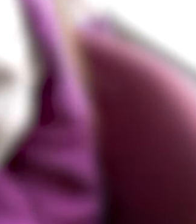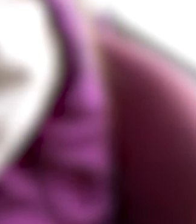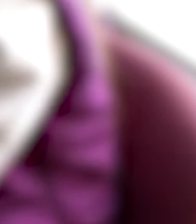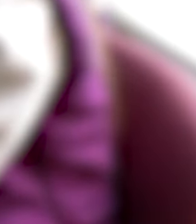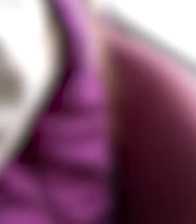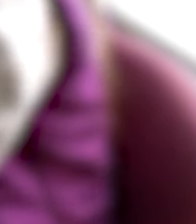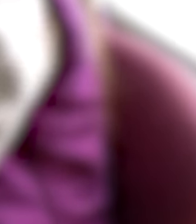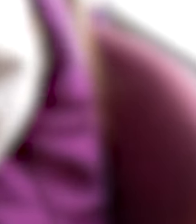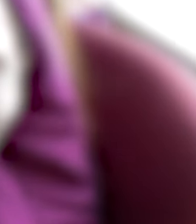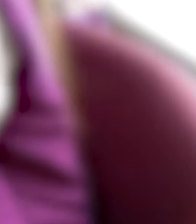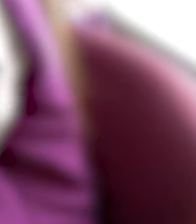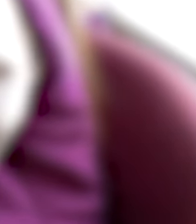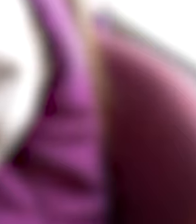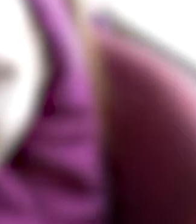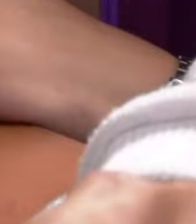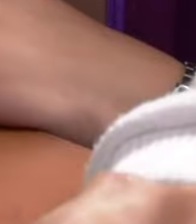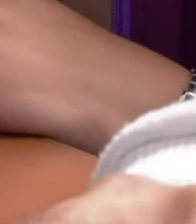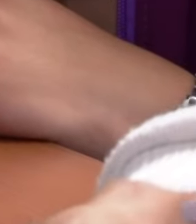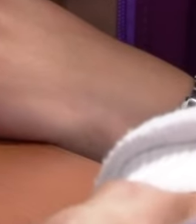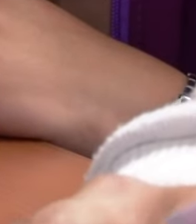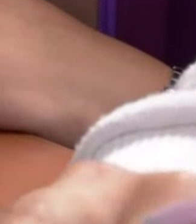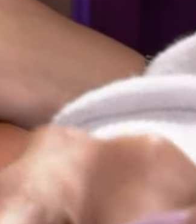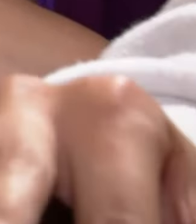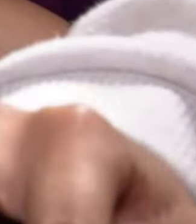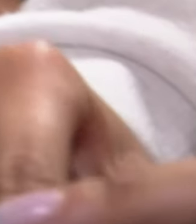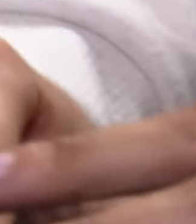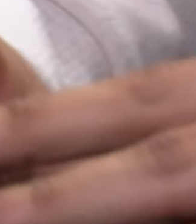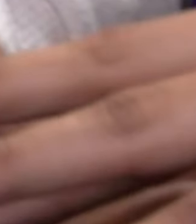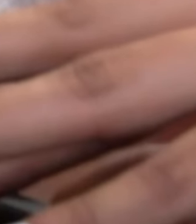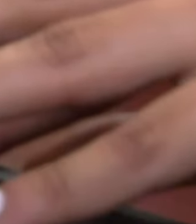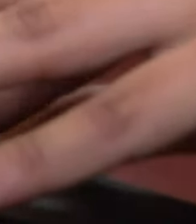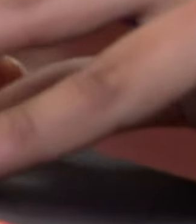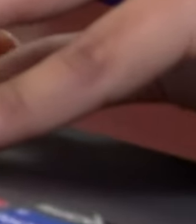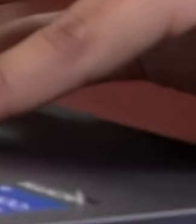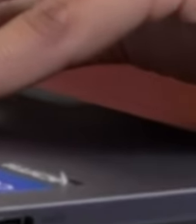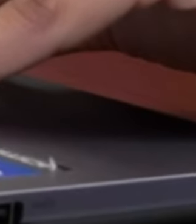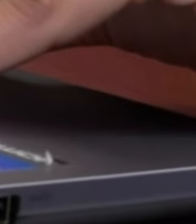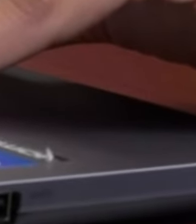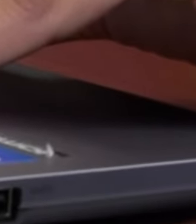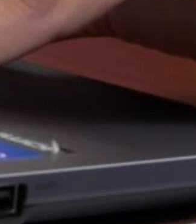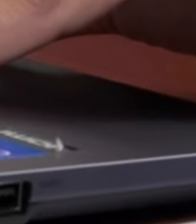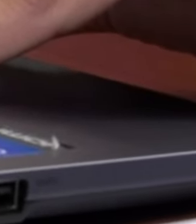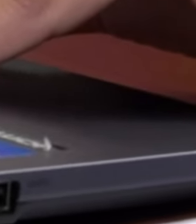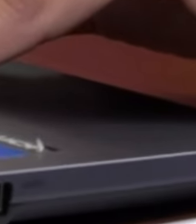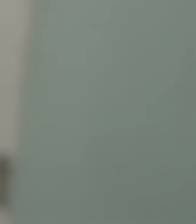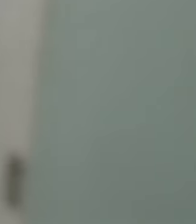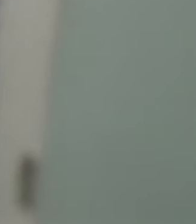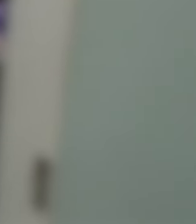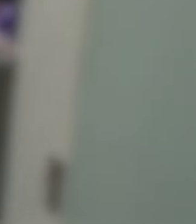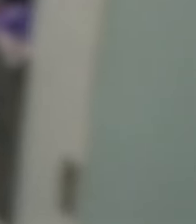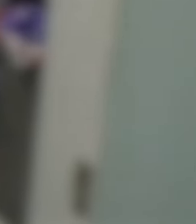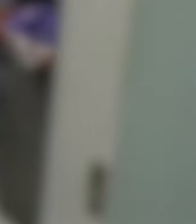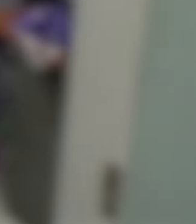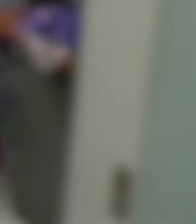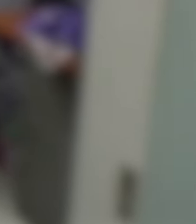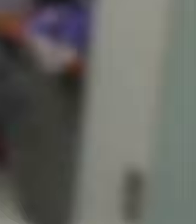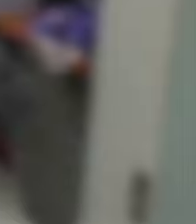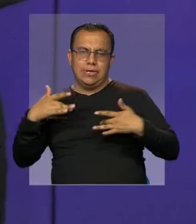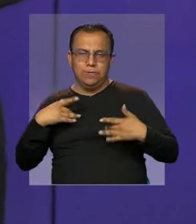4 años de gobierno, la Secretaría de la Mujer ha explicado que una de sus mayores apuestas es crear una casa refugio con enfoque de salud